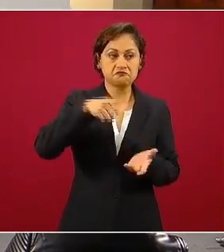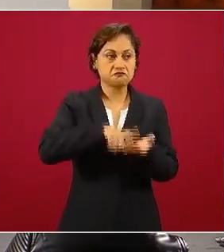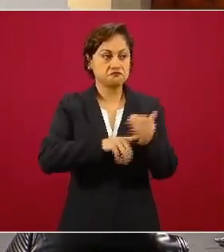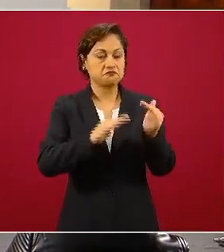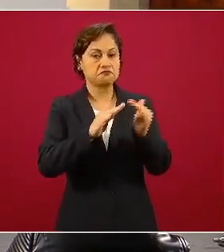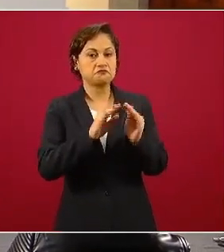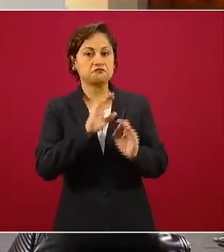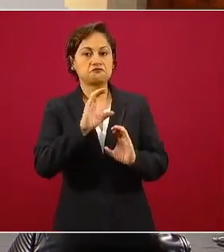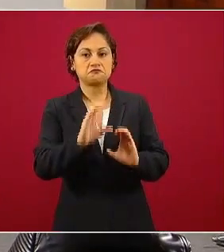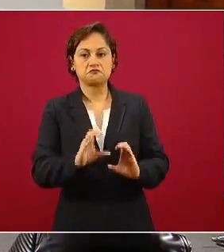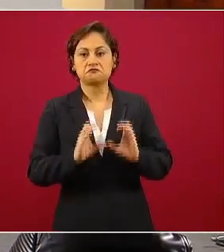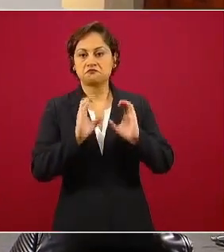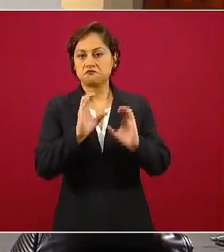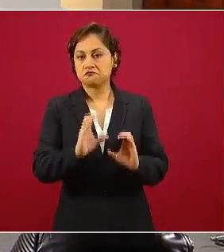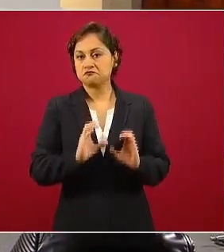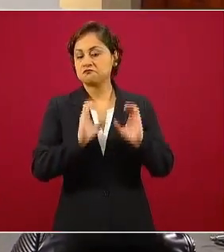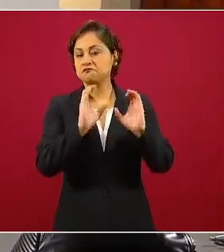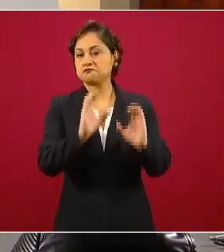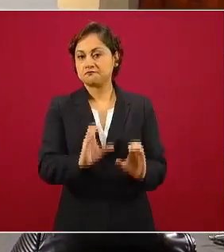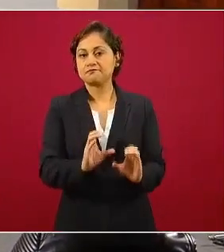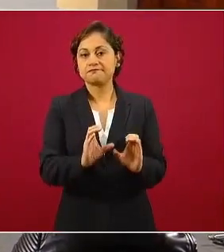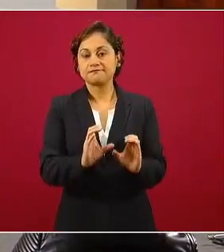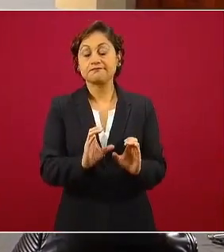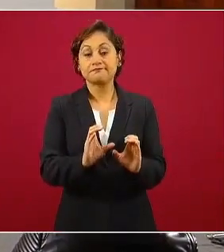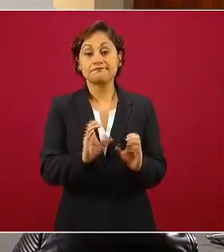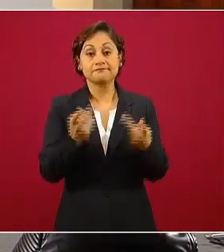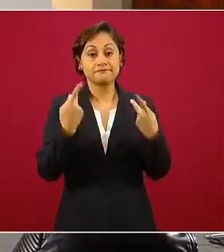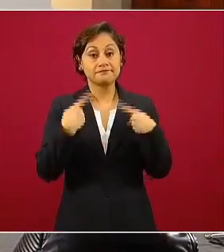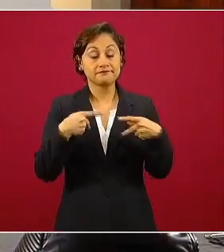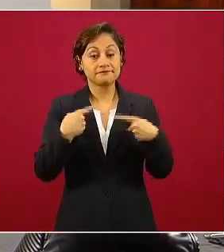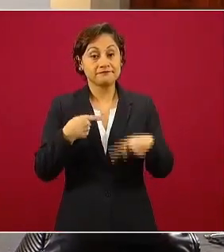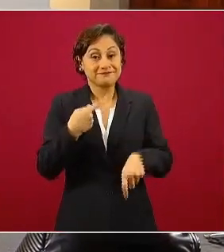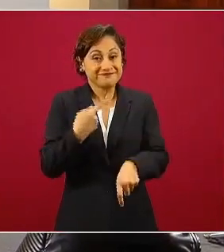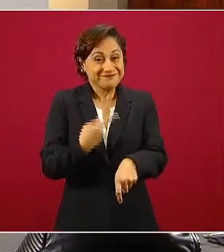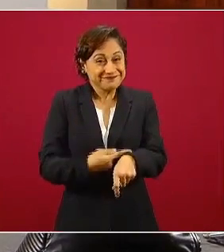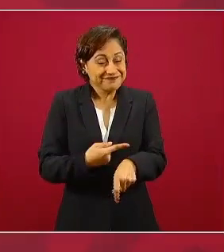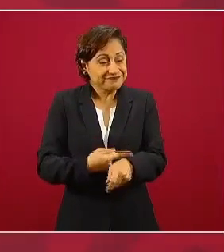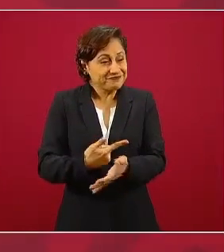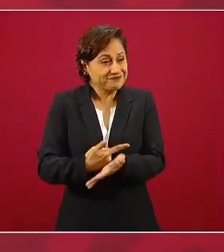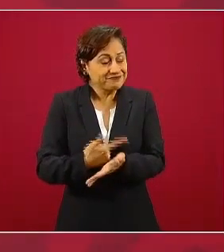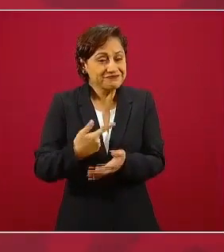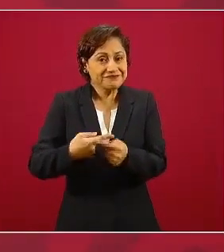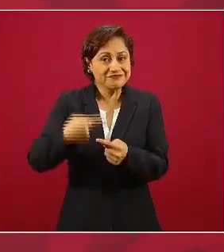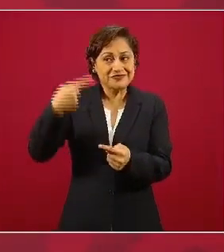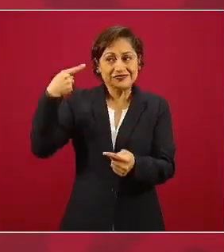Quienes padecen de enfermedades crónicas, lo mismo,